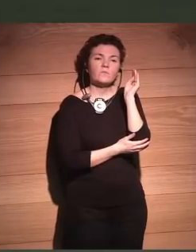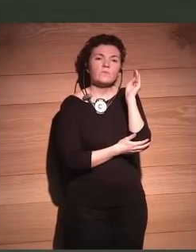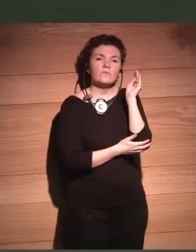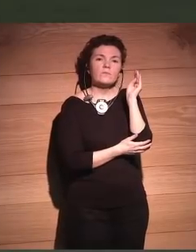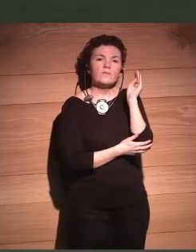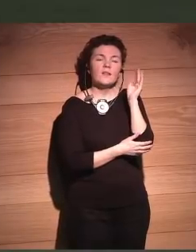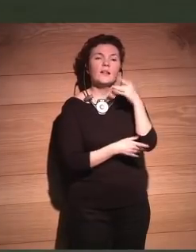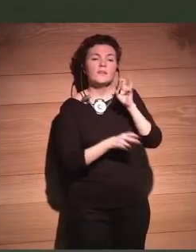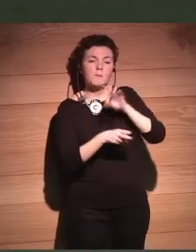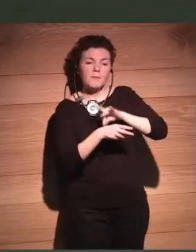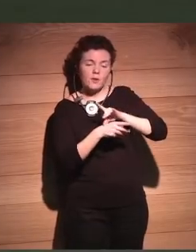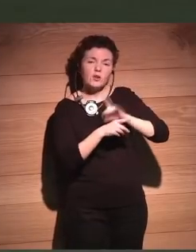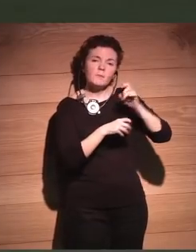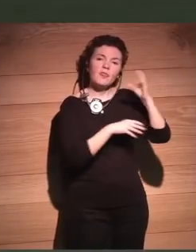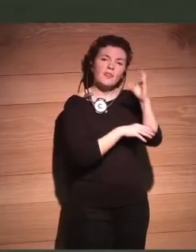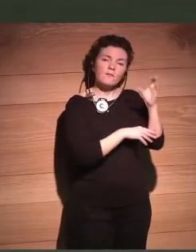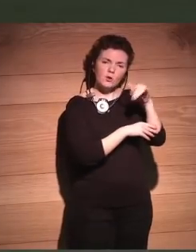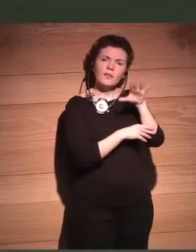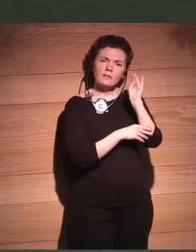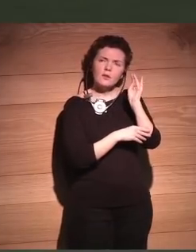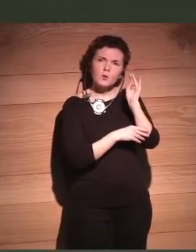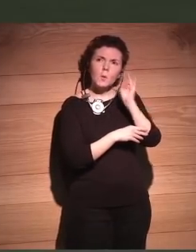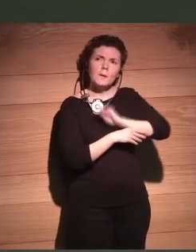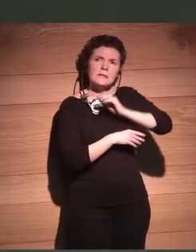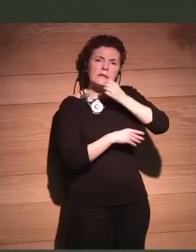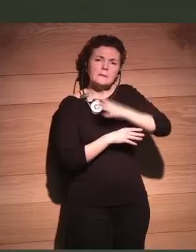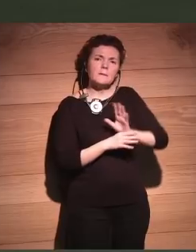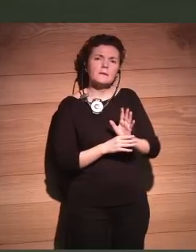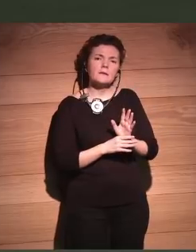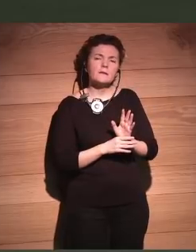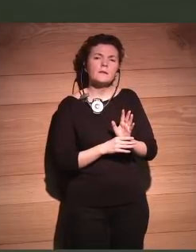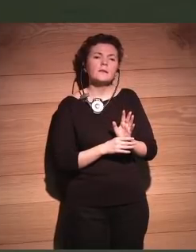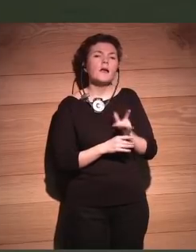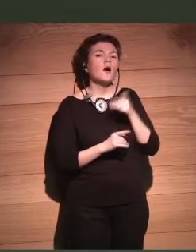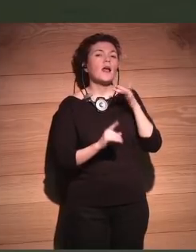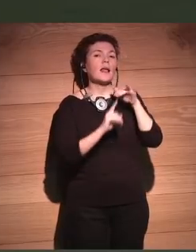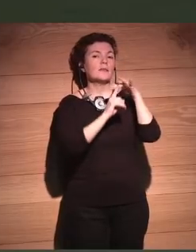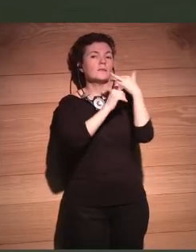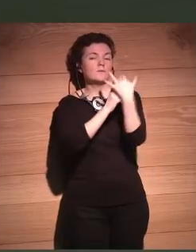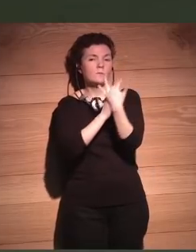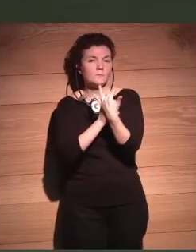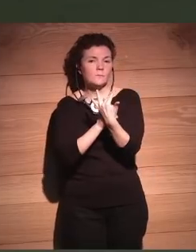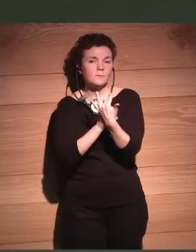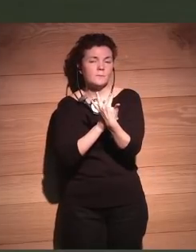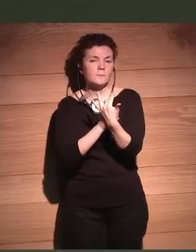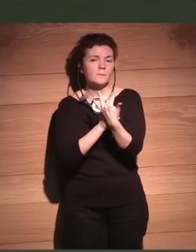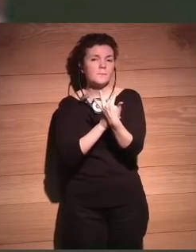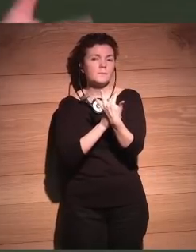el componente tanto médico como científico de todo esto. Lo entendemos, creo, bastante bien. Y estamos en un entorno en el